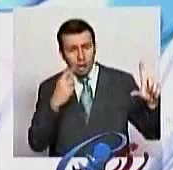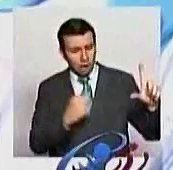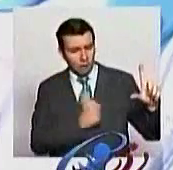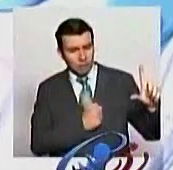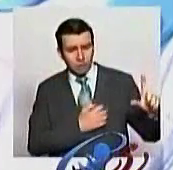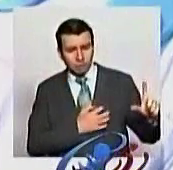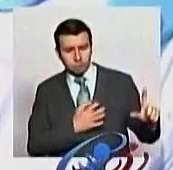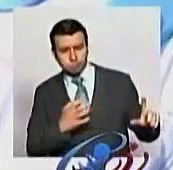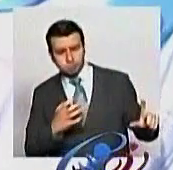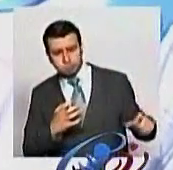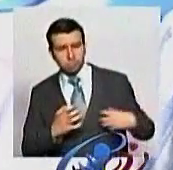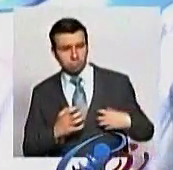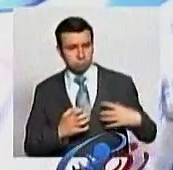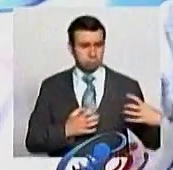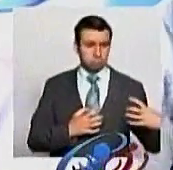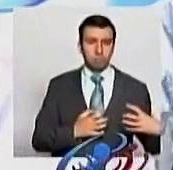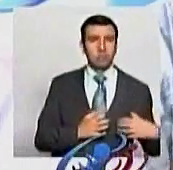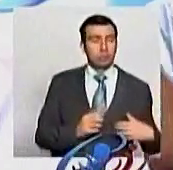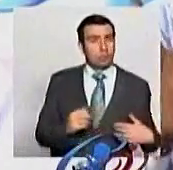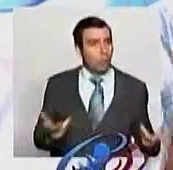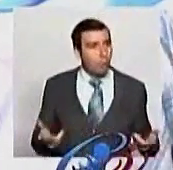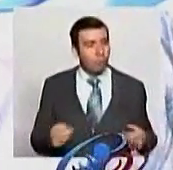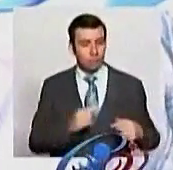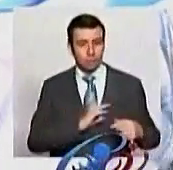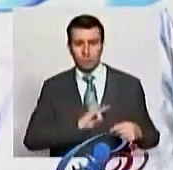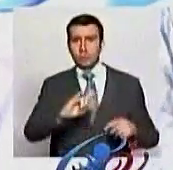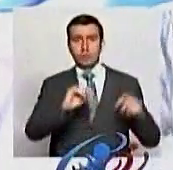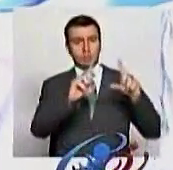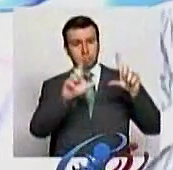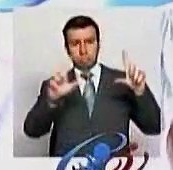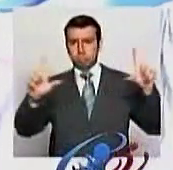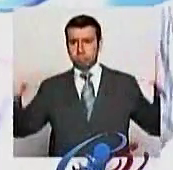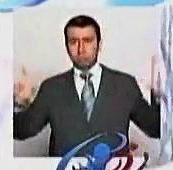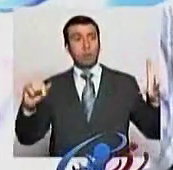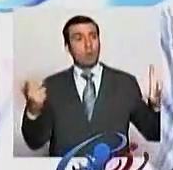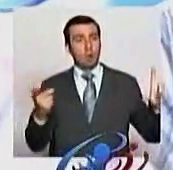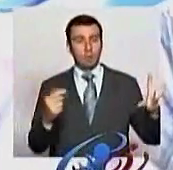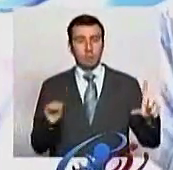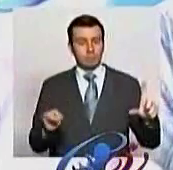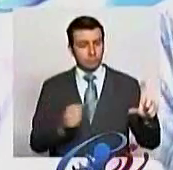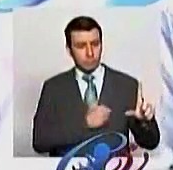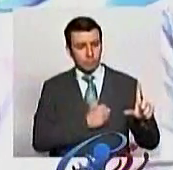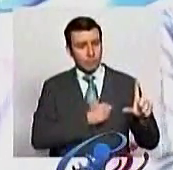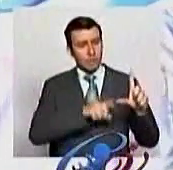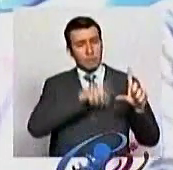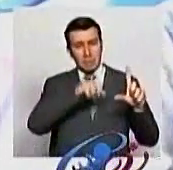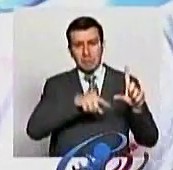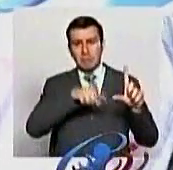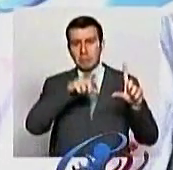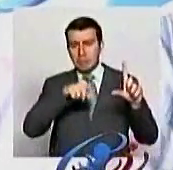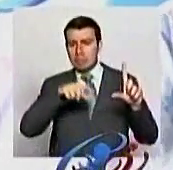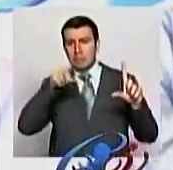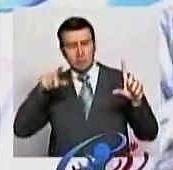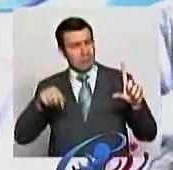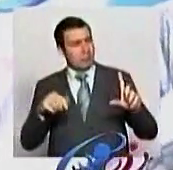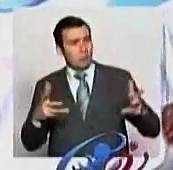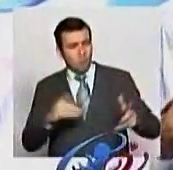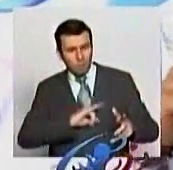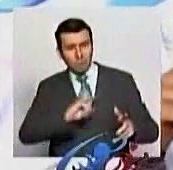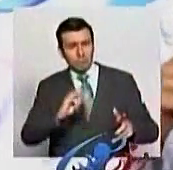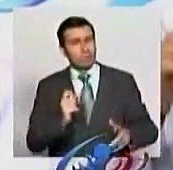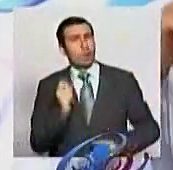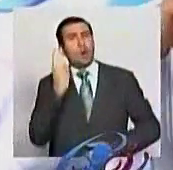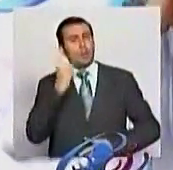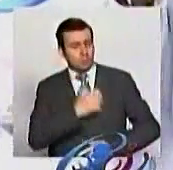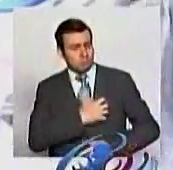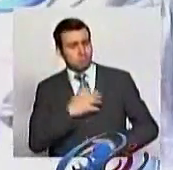grande. Y la gente dice, pero ¿cómo va a saber uno que está más grande el corazón si lo que está midiendo es unas rayitas? Hablemos de esa interpretación de eso, y